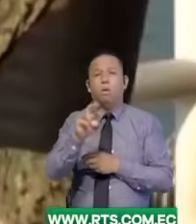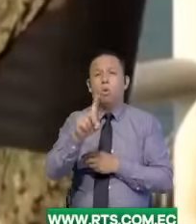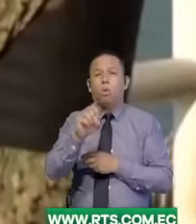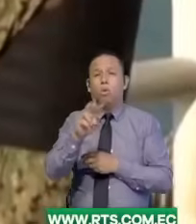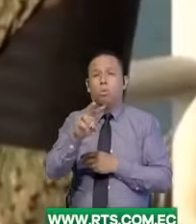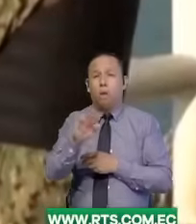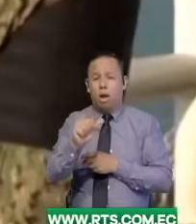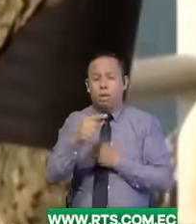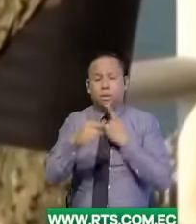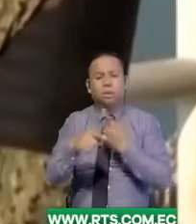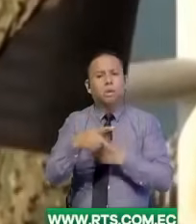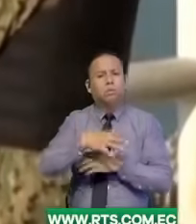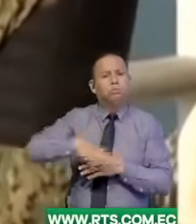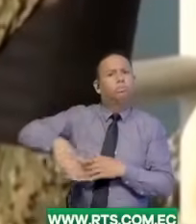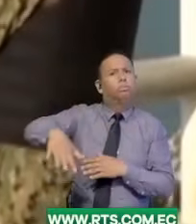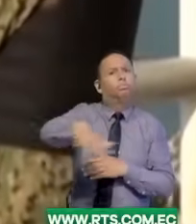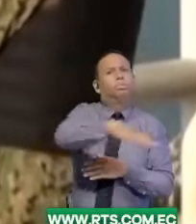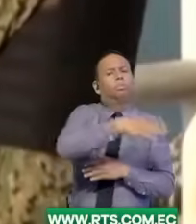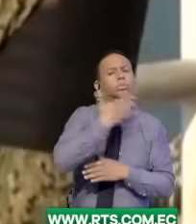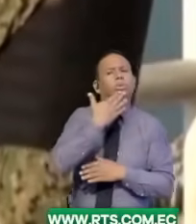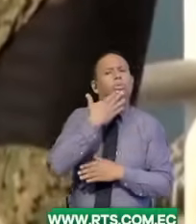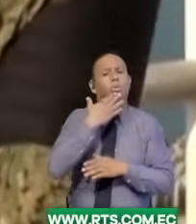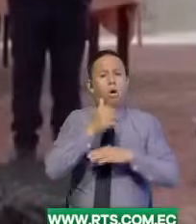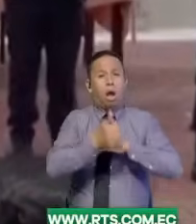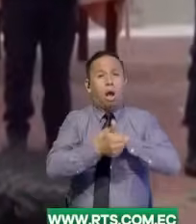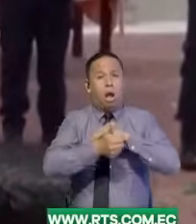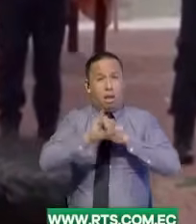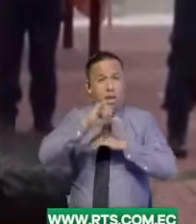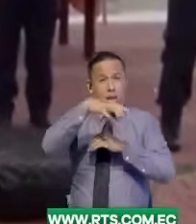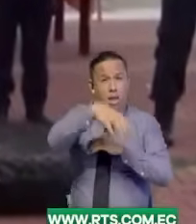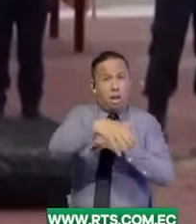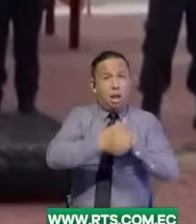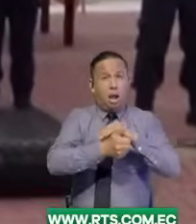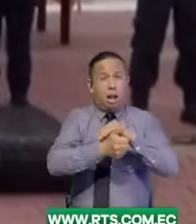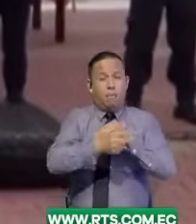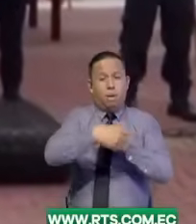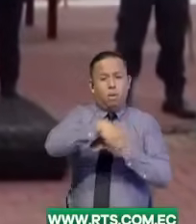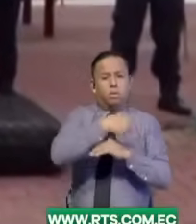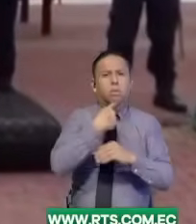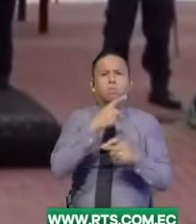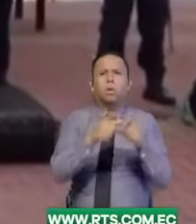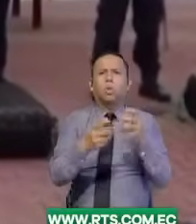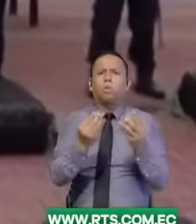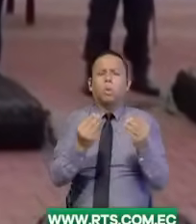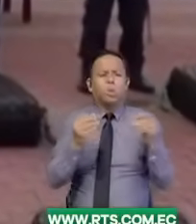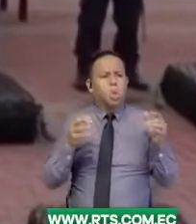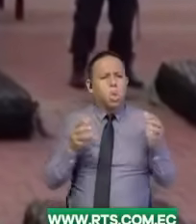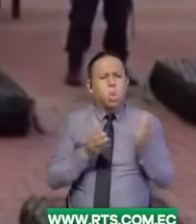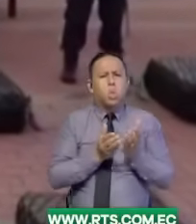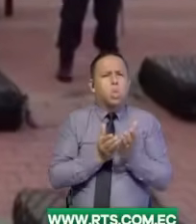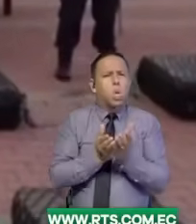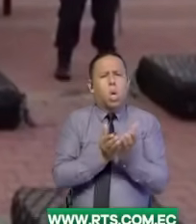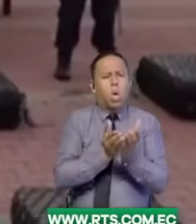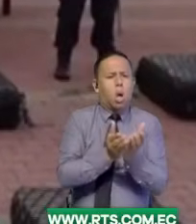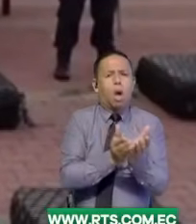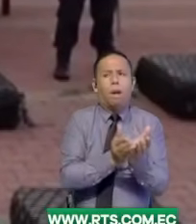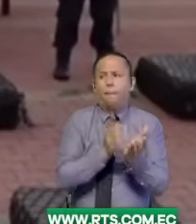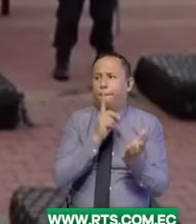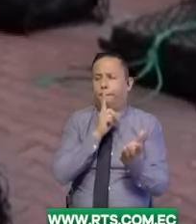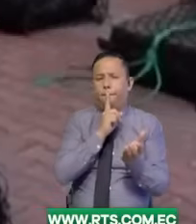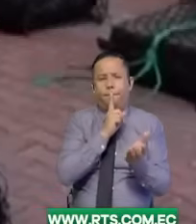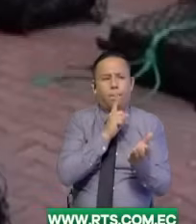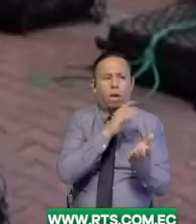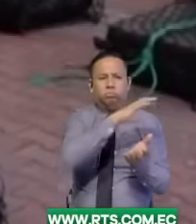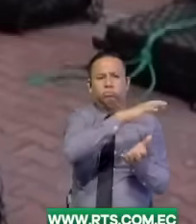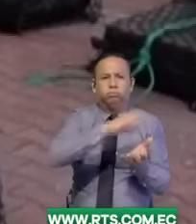Islas Galápagos están siendo arrastrados hacia la creciente del tráfico de drogas. Muchas son las embarcaciones interceptadas en la ruta